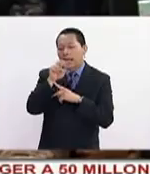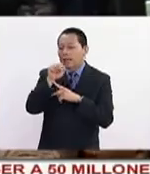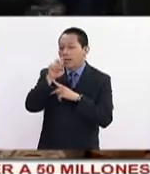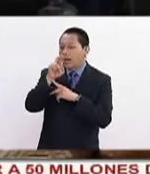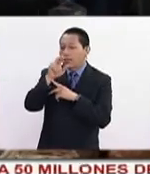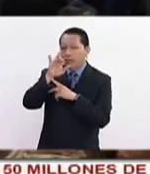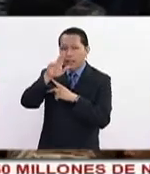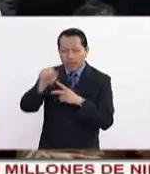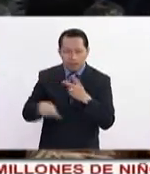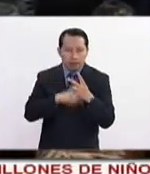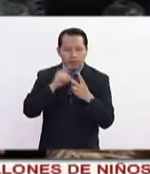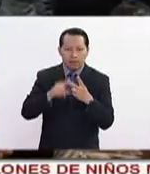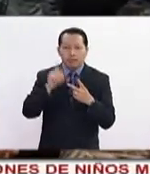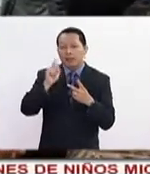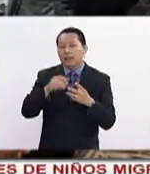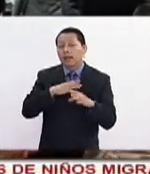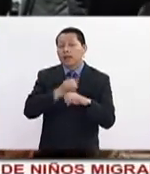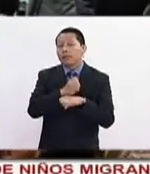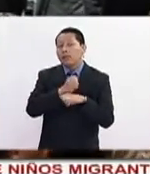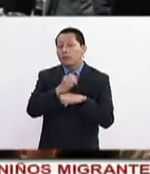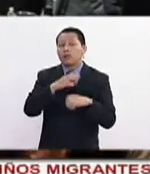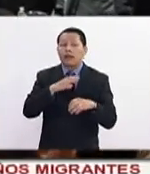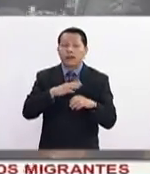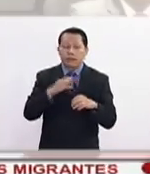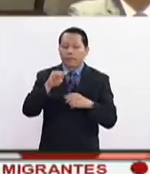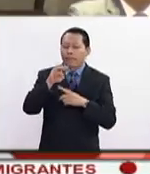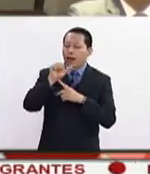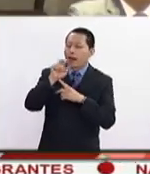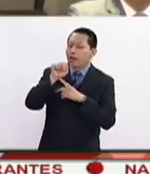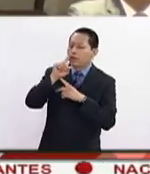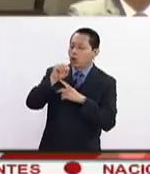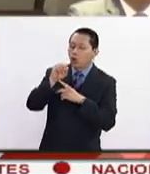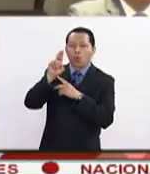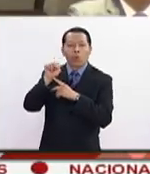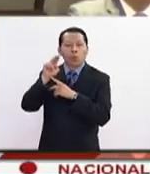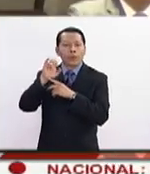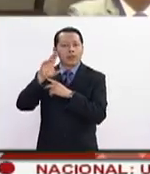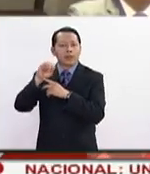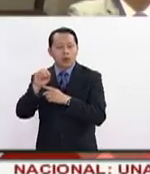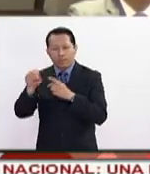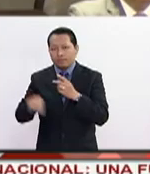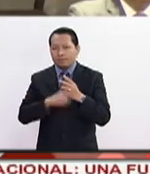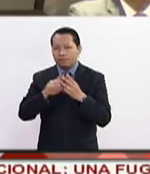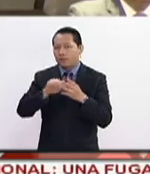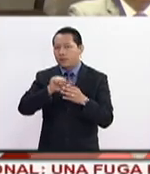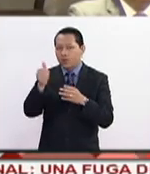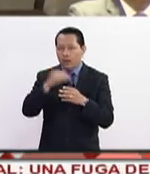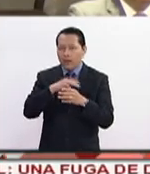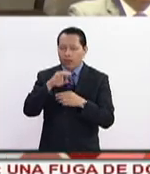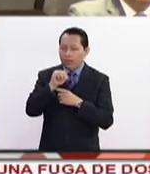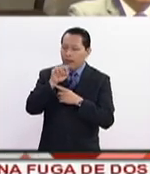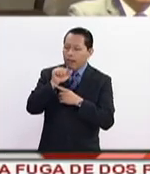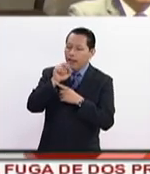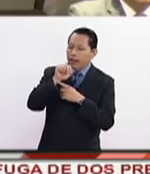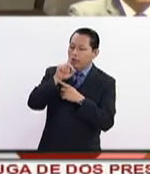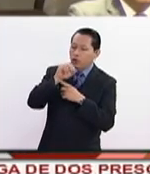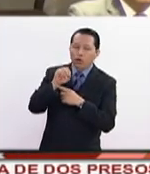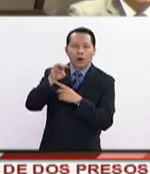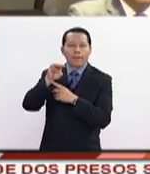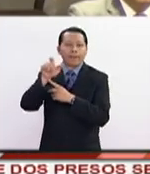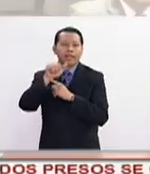una coordinación en estados donde hay mando único y en estados donde hay mando mixto. Y por supuesto,